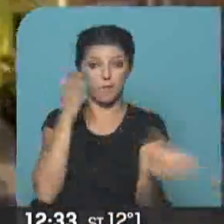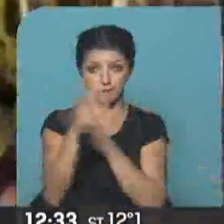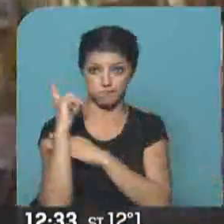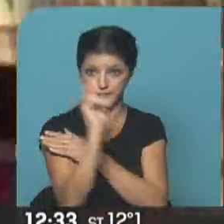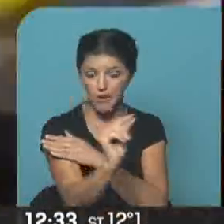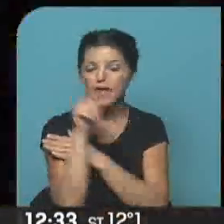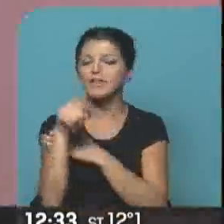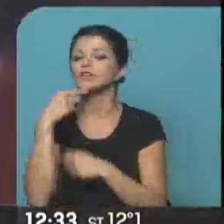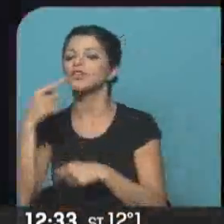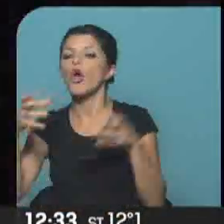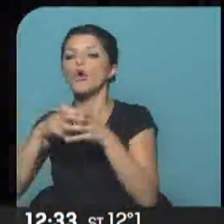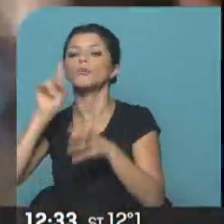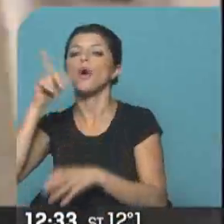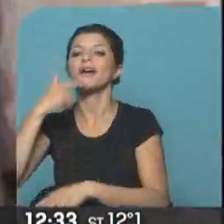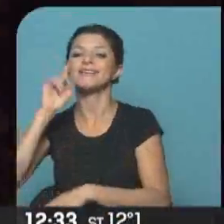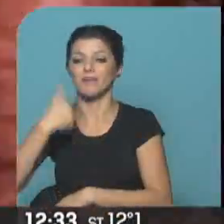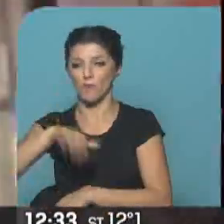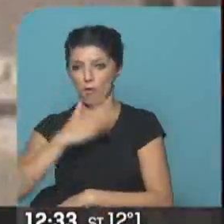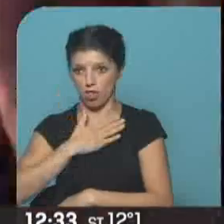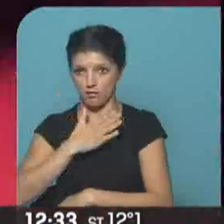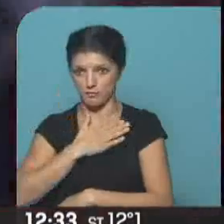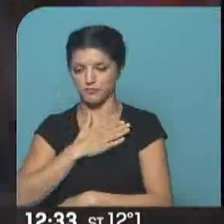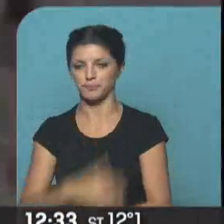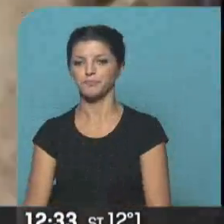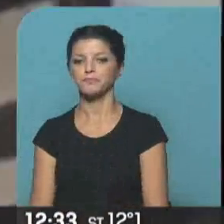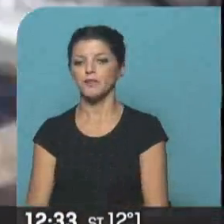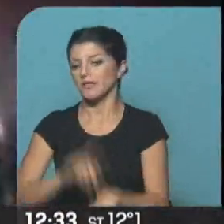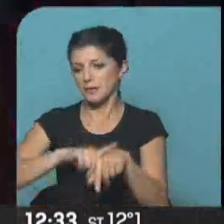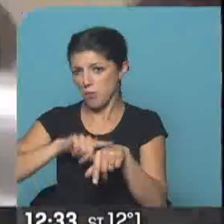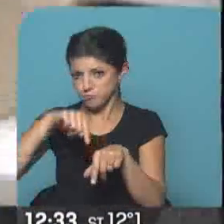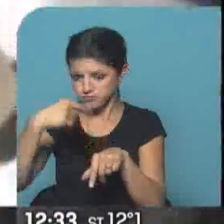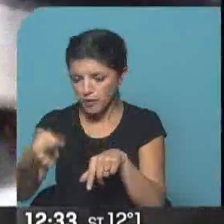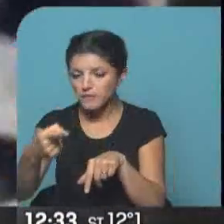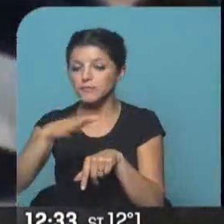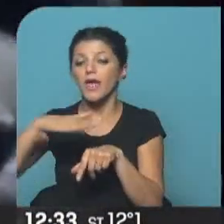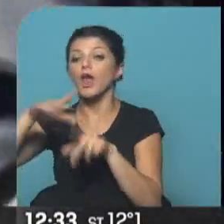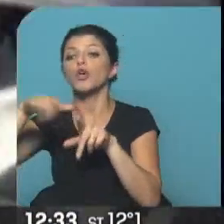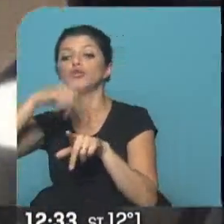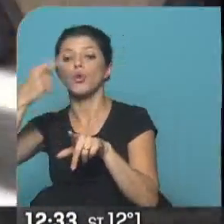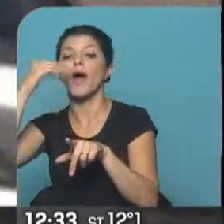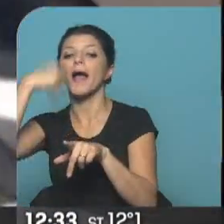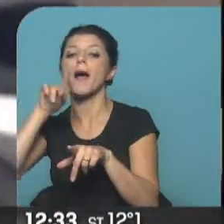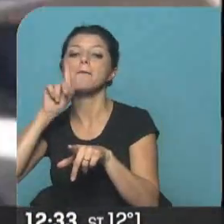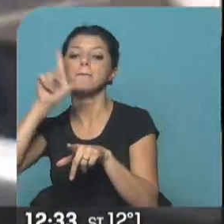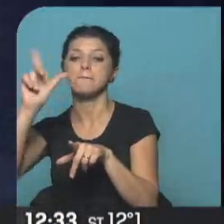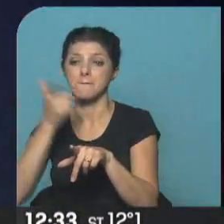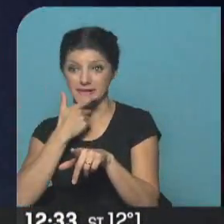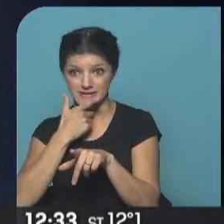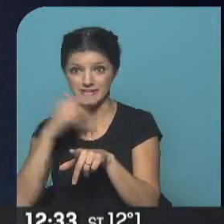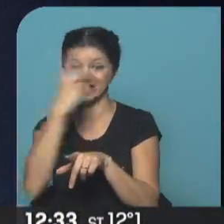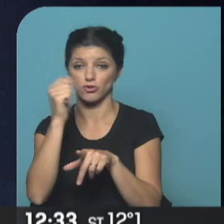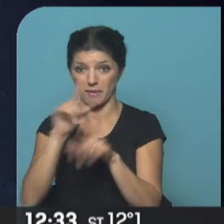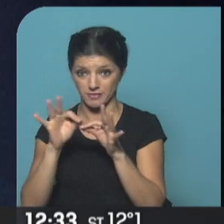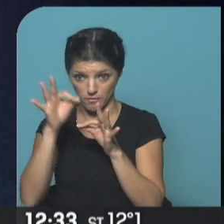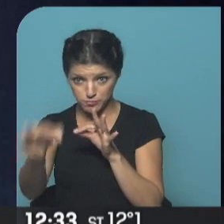fue reivindicado por el grupo Estado Islámico. Horas después, el balneario de Cambrils, a 120 kilómetros de Barcelona, da